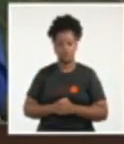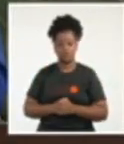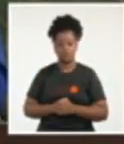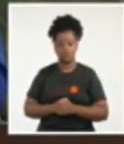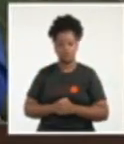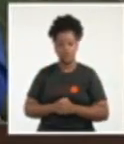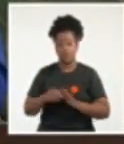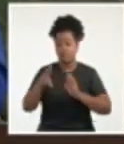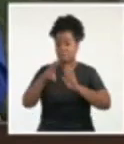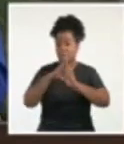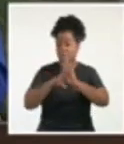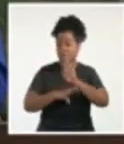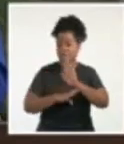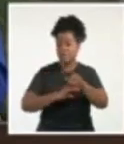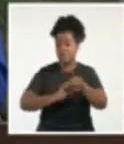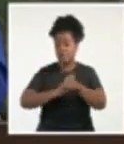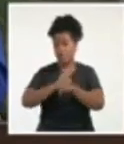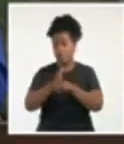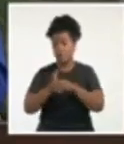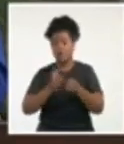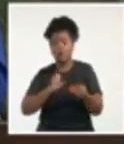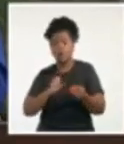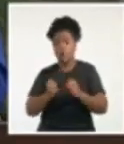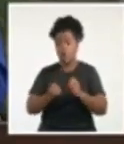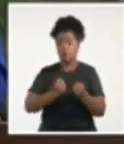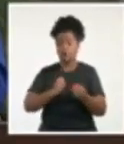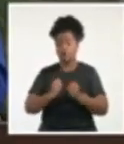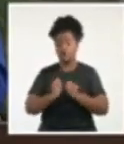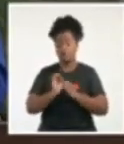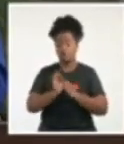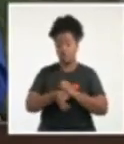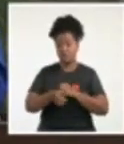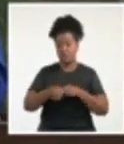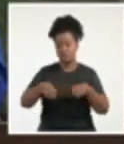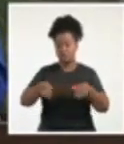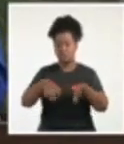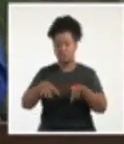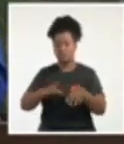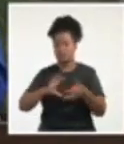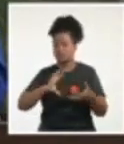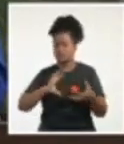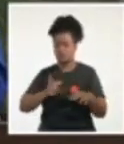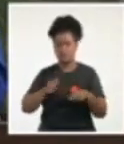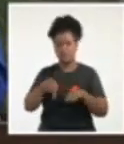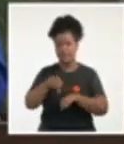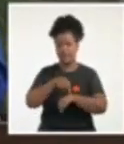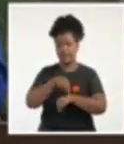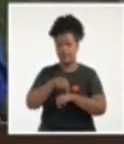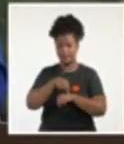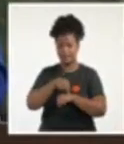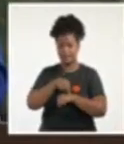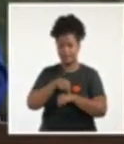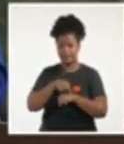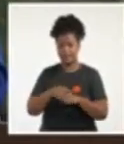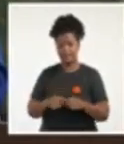protocolos para controlar la pandemia a partir de la situación compleja que se presenta en